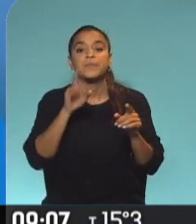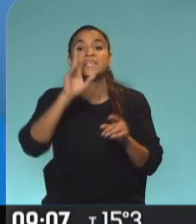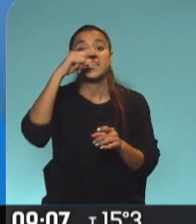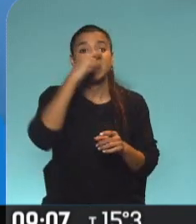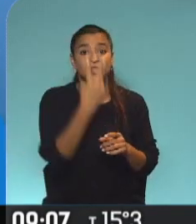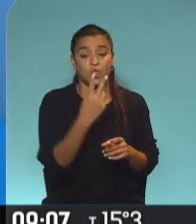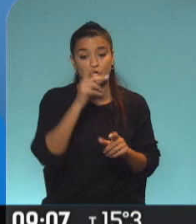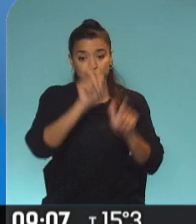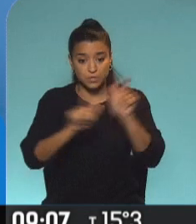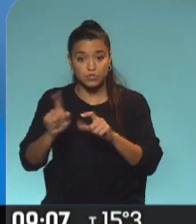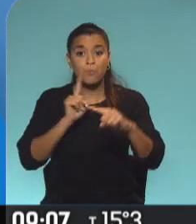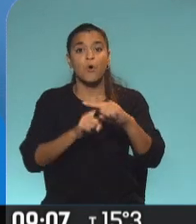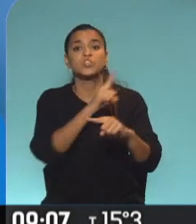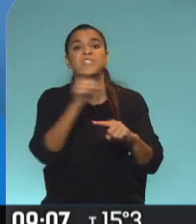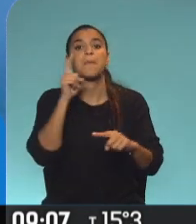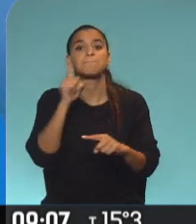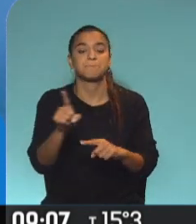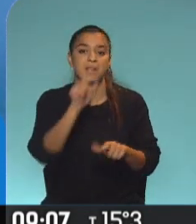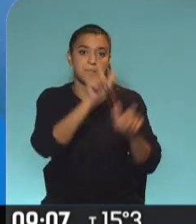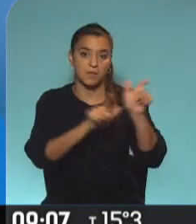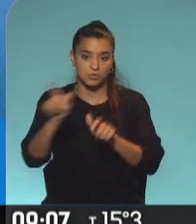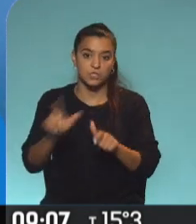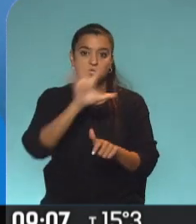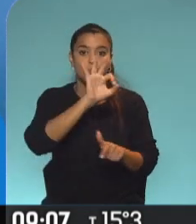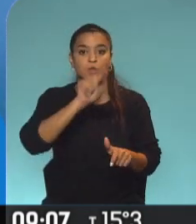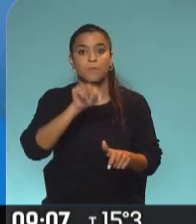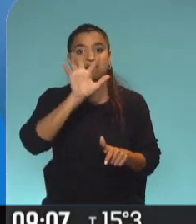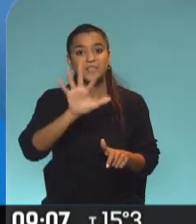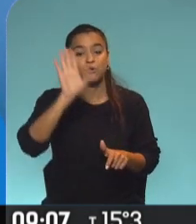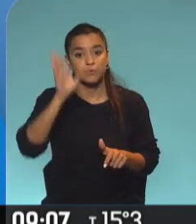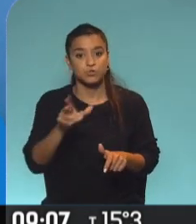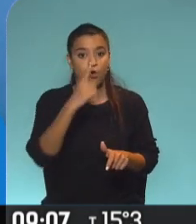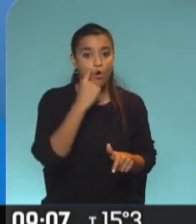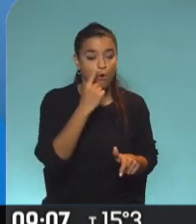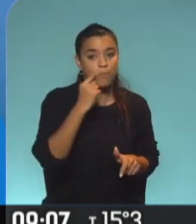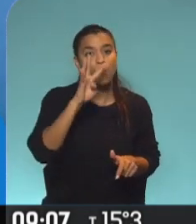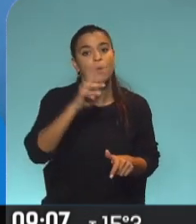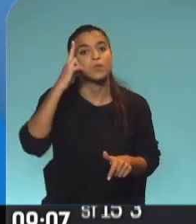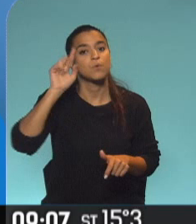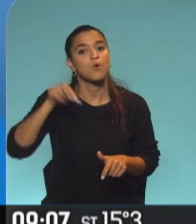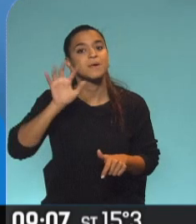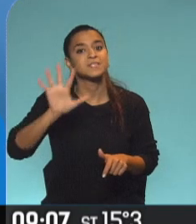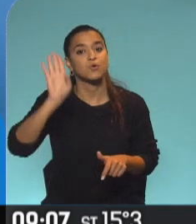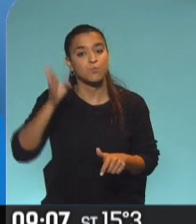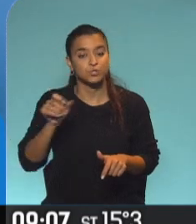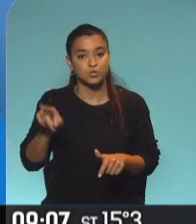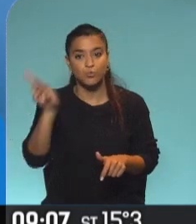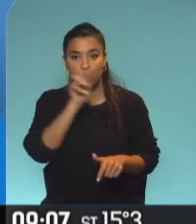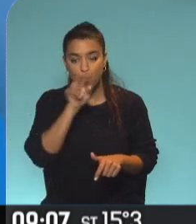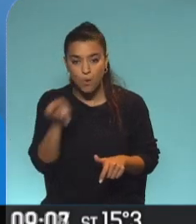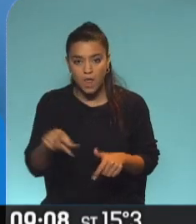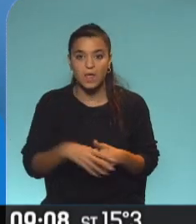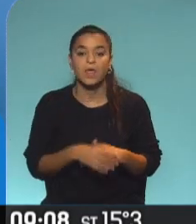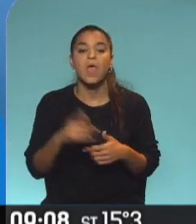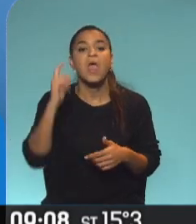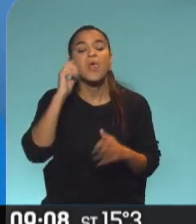72 casos cada 100.000 habitantes, 50,5% en varones, el 49,5% en mujeres y